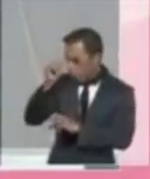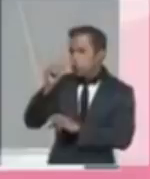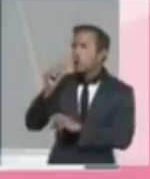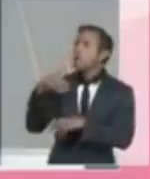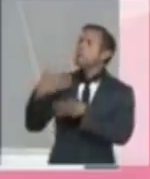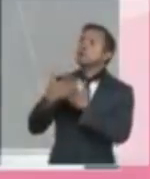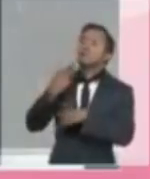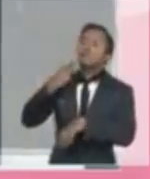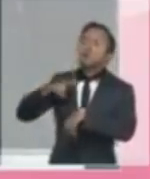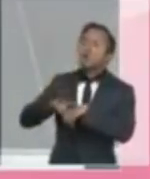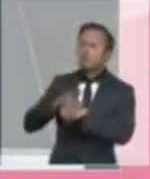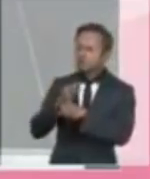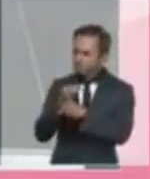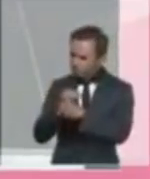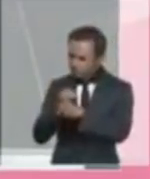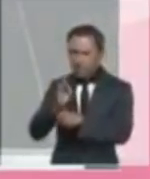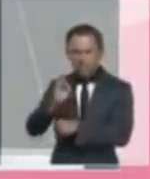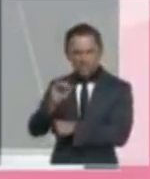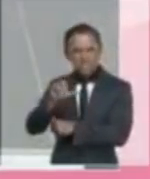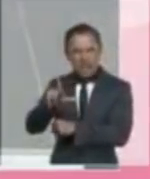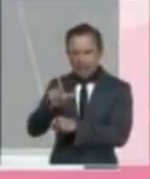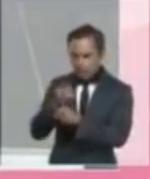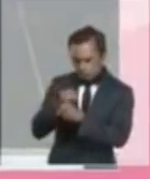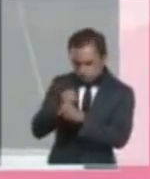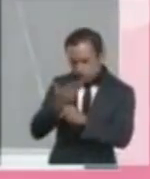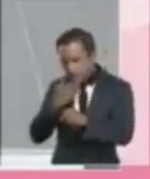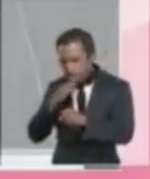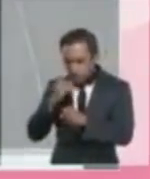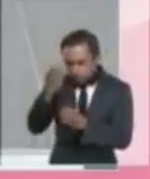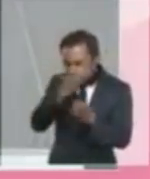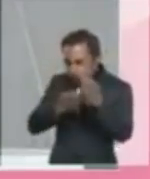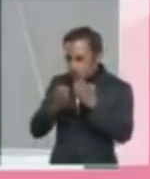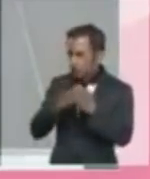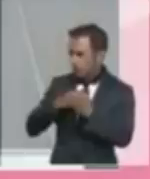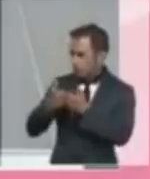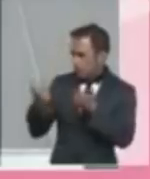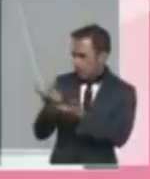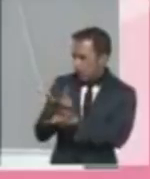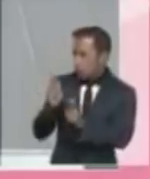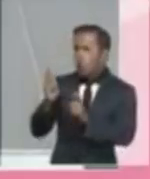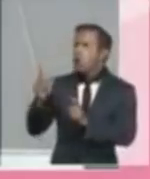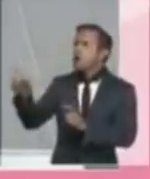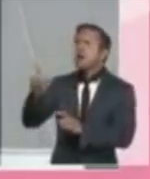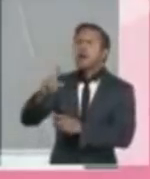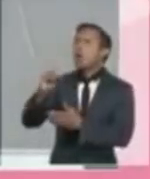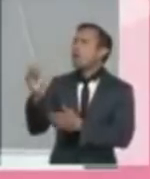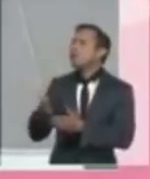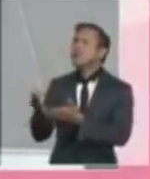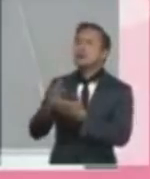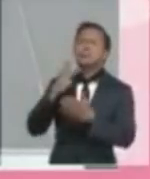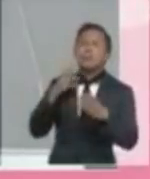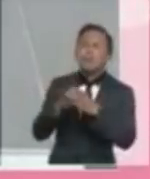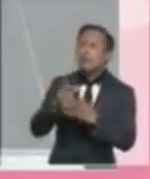Representa, precisamente le digo a los mexicanos, el hecho que ni Morena, ni el PAN o el Frente, ni el PRI,